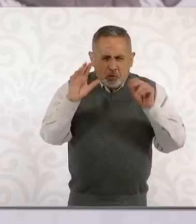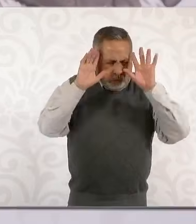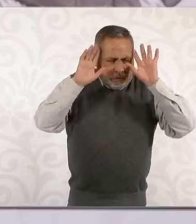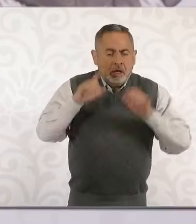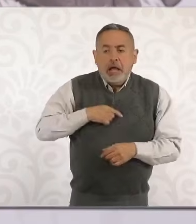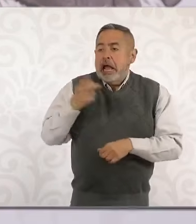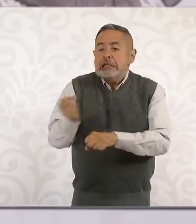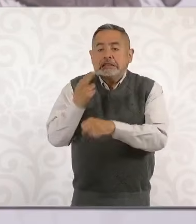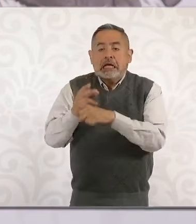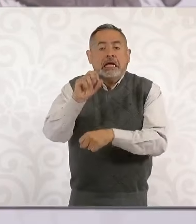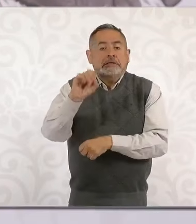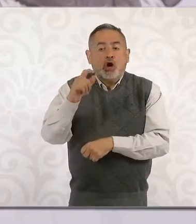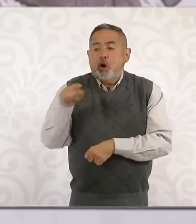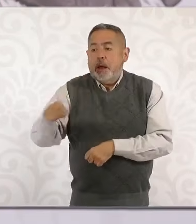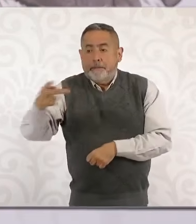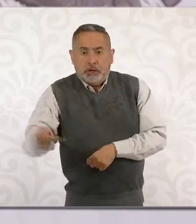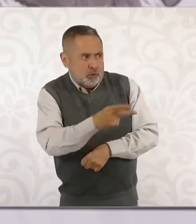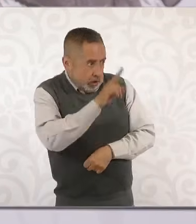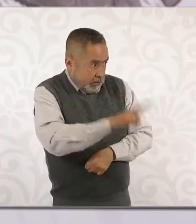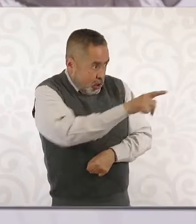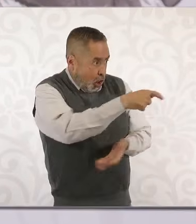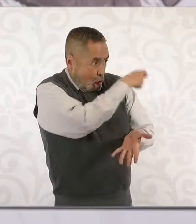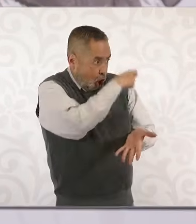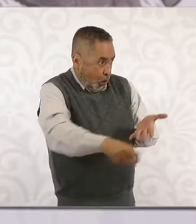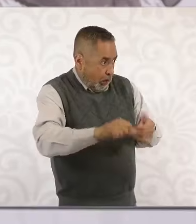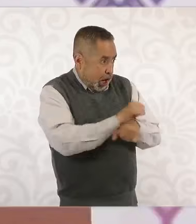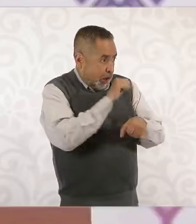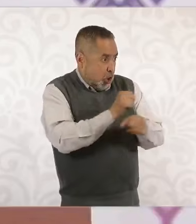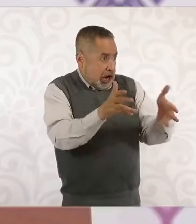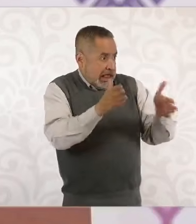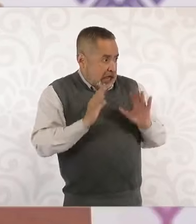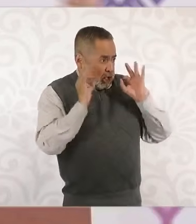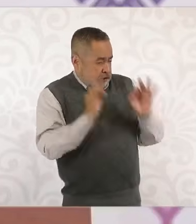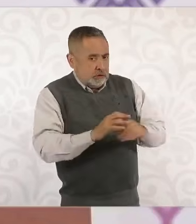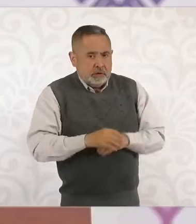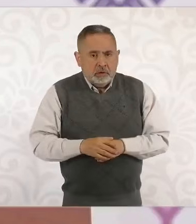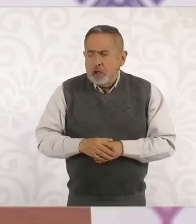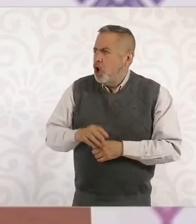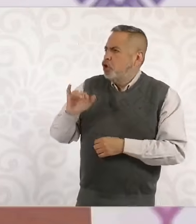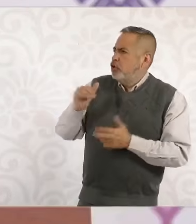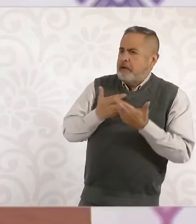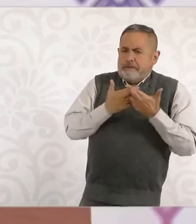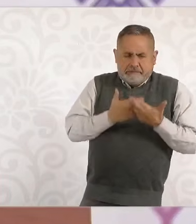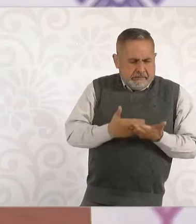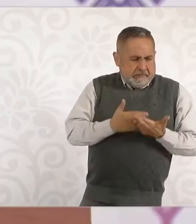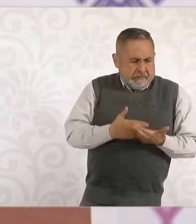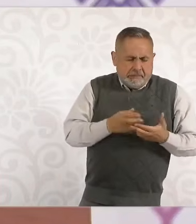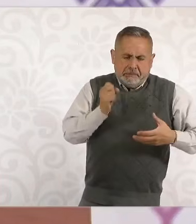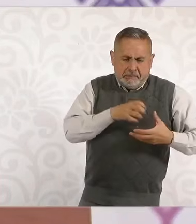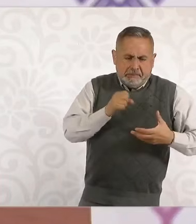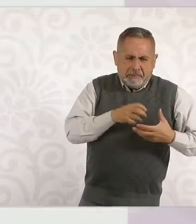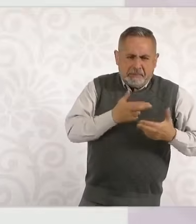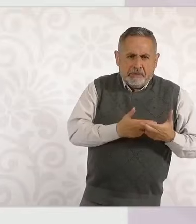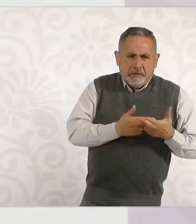de Gobernación si en efecto habían comprado las camionetas. Y contestaron que habían ahorrado recursos